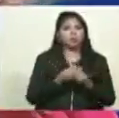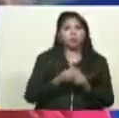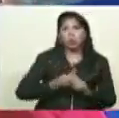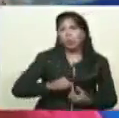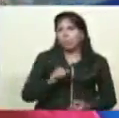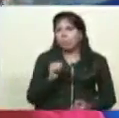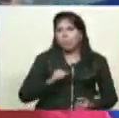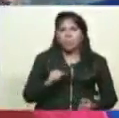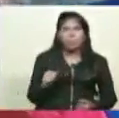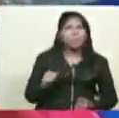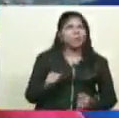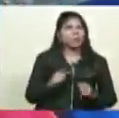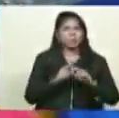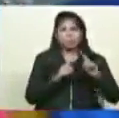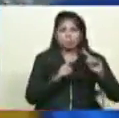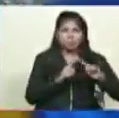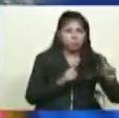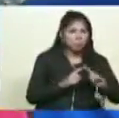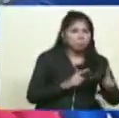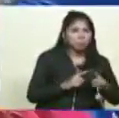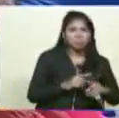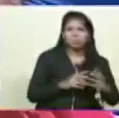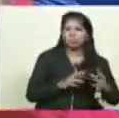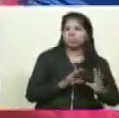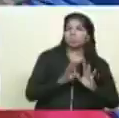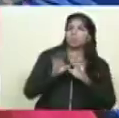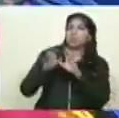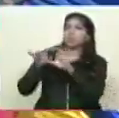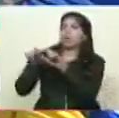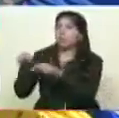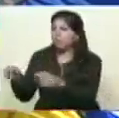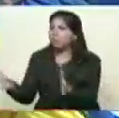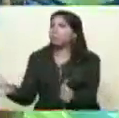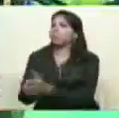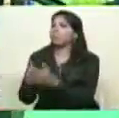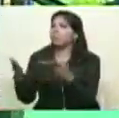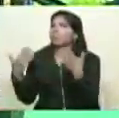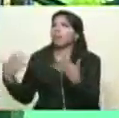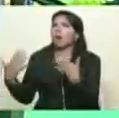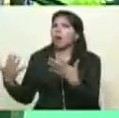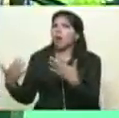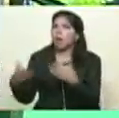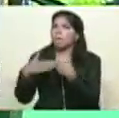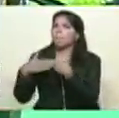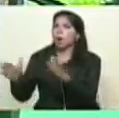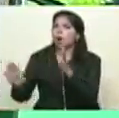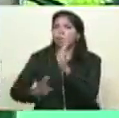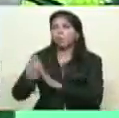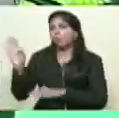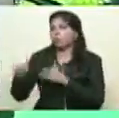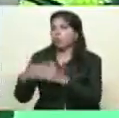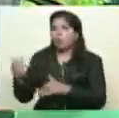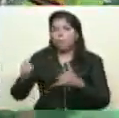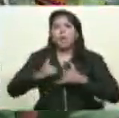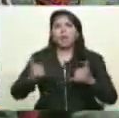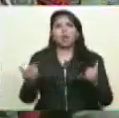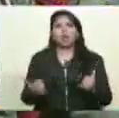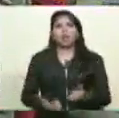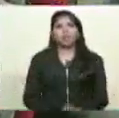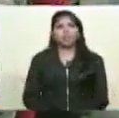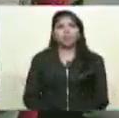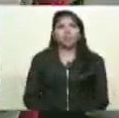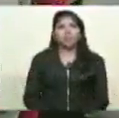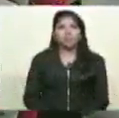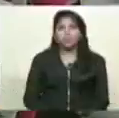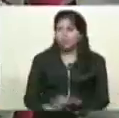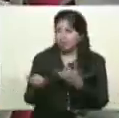milicia, y partimos a producir la empresa, presidente. La pusimos a producir. Y ahí está produciendo